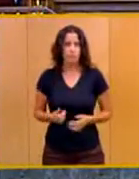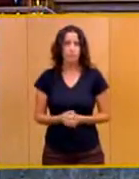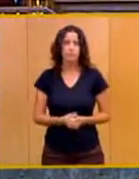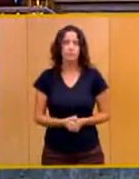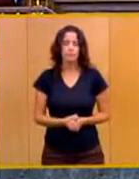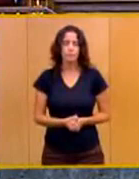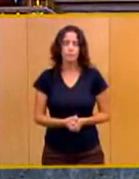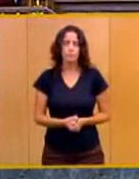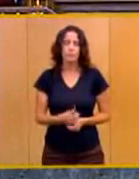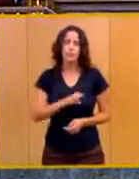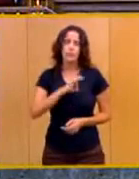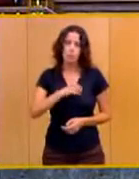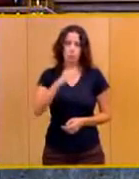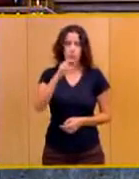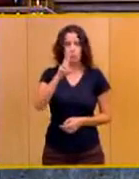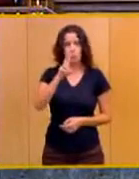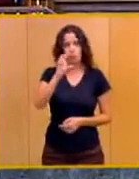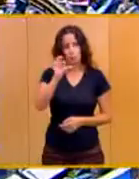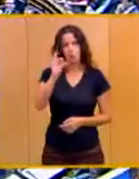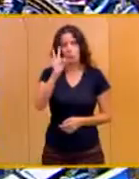Señor Cuesta.